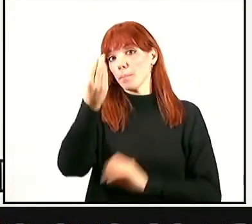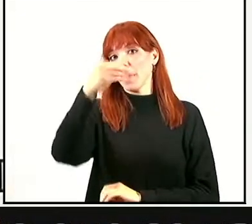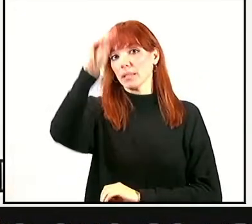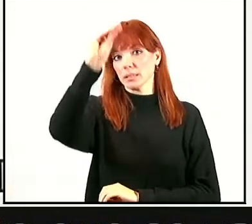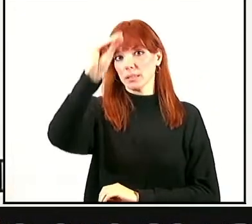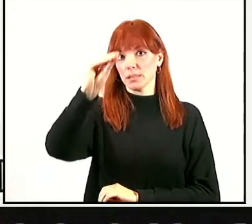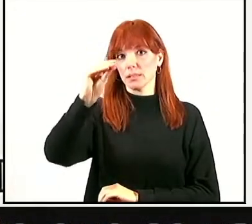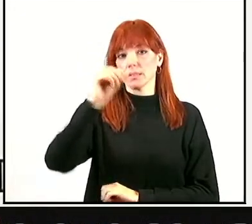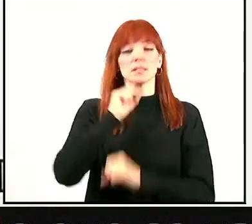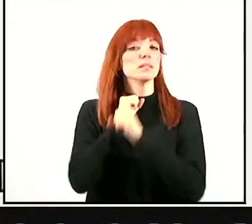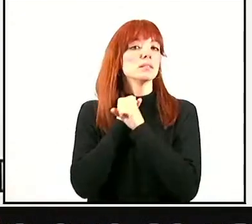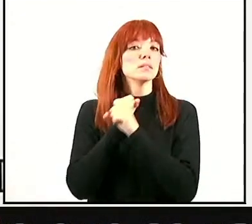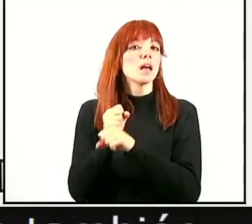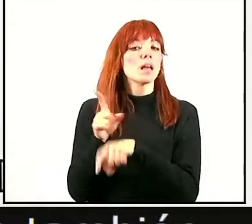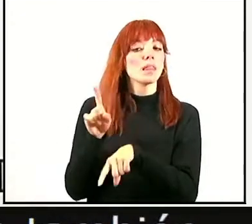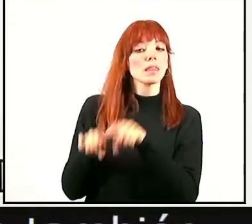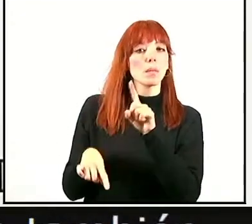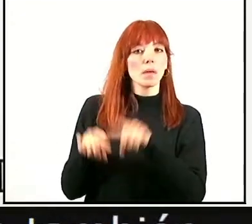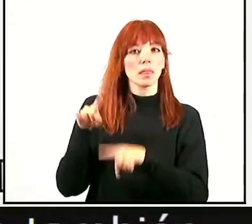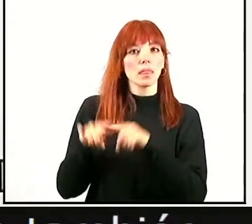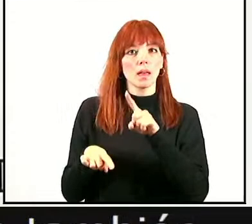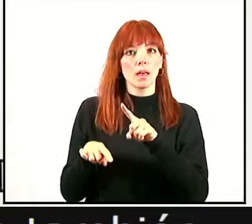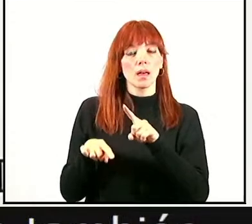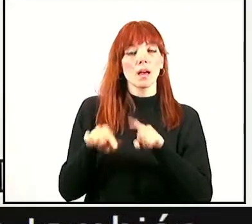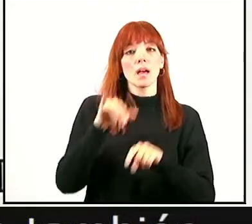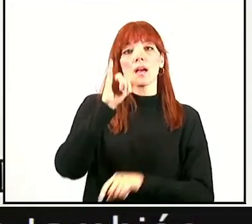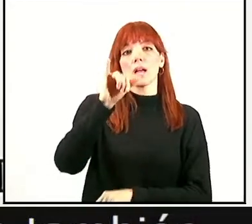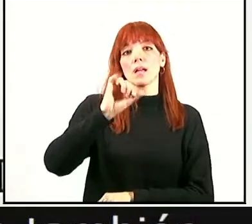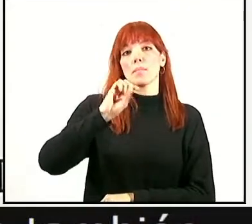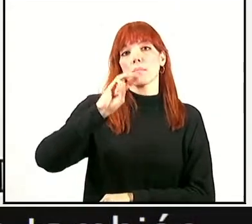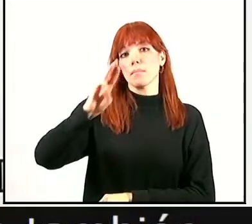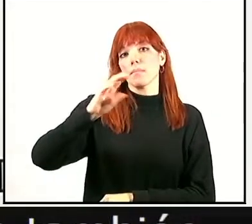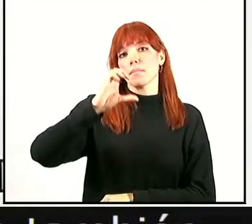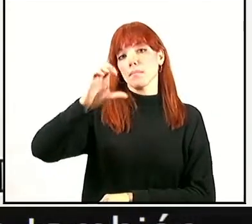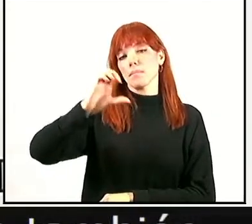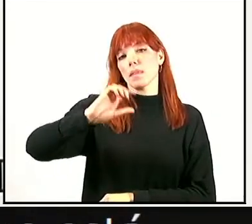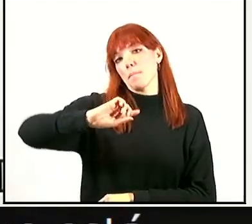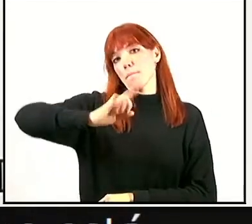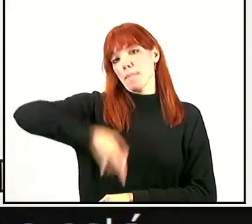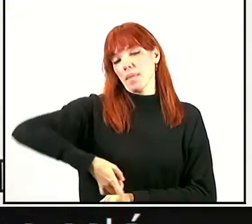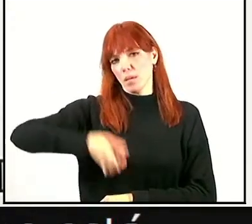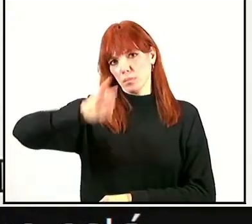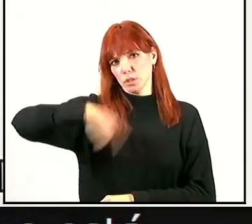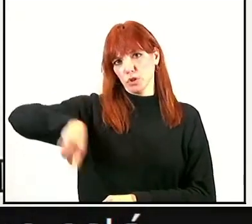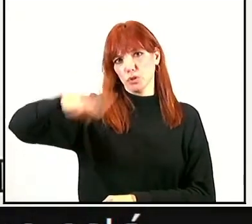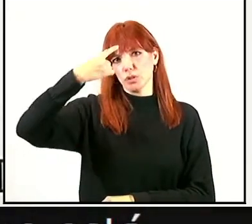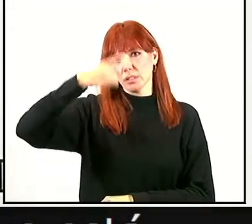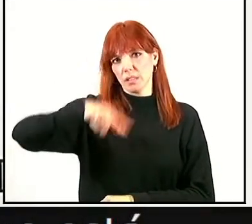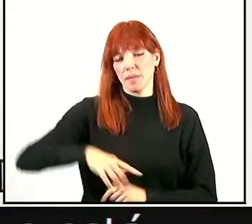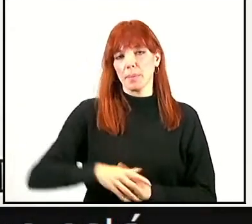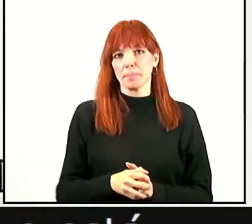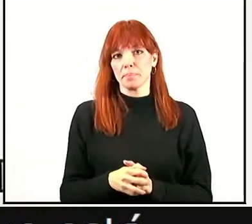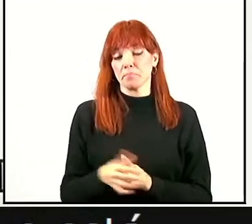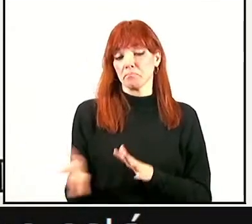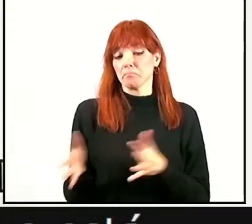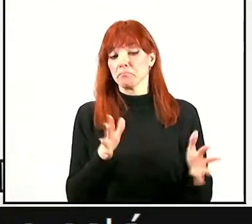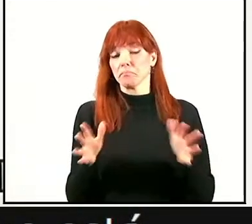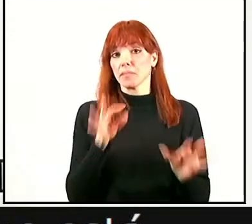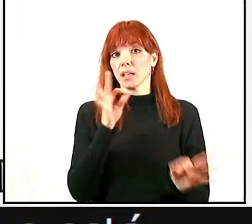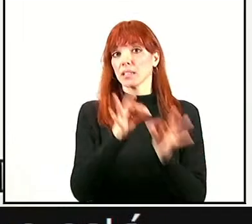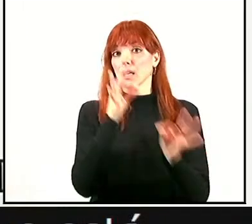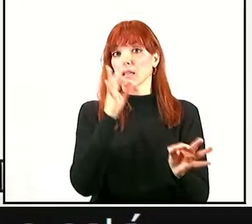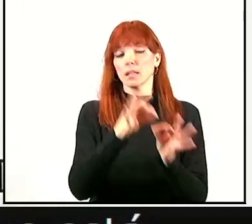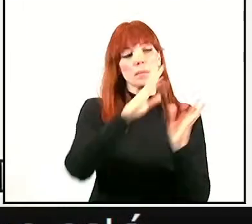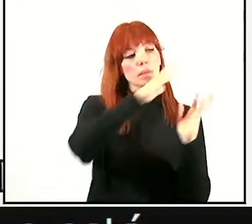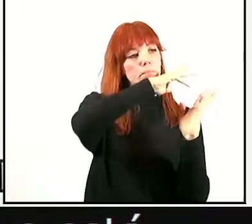está sujeto a la evolución del índice de precios del consumo armonizado que, como ustedes saben, allá por el mes de septiembre